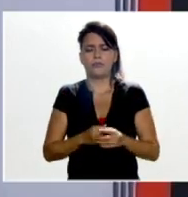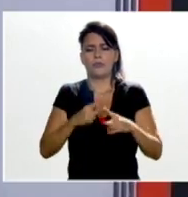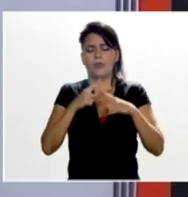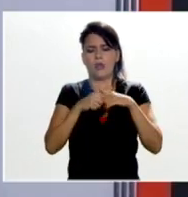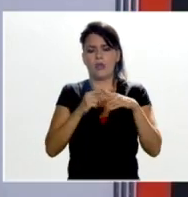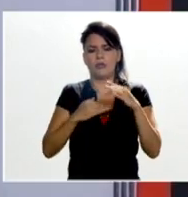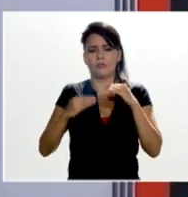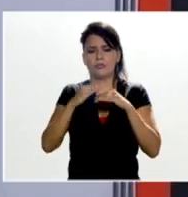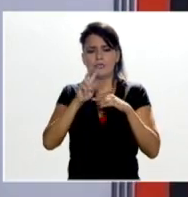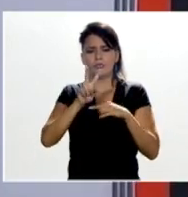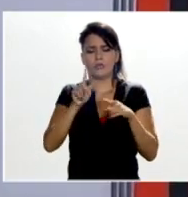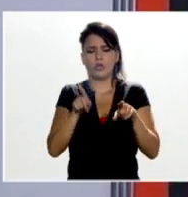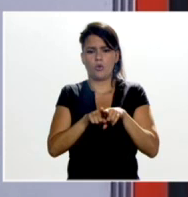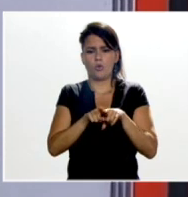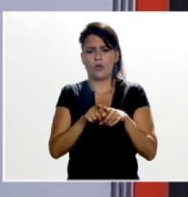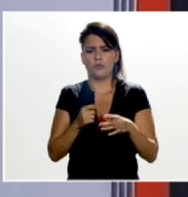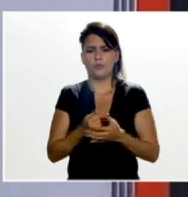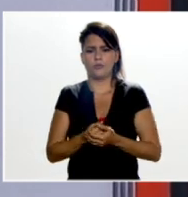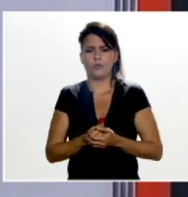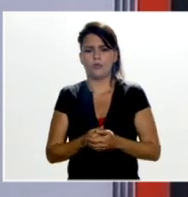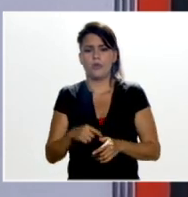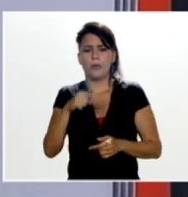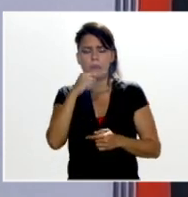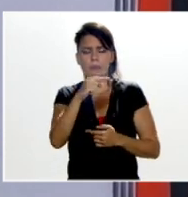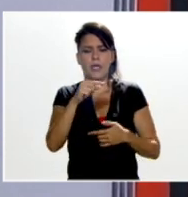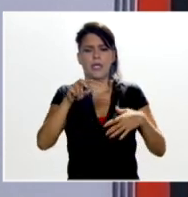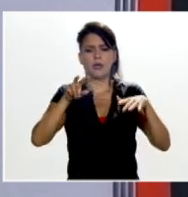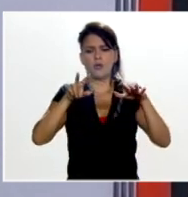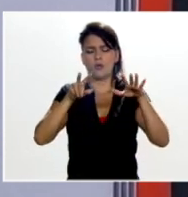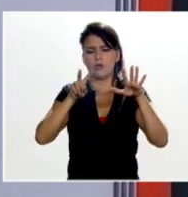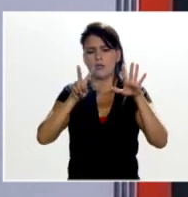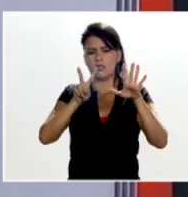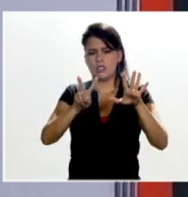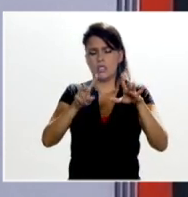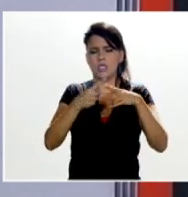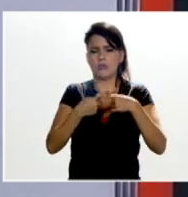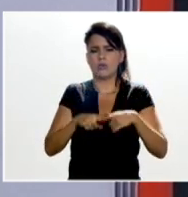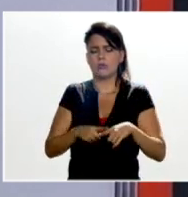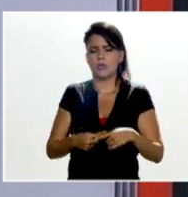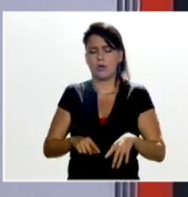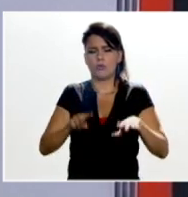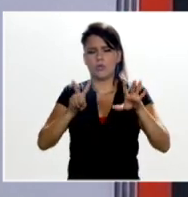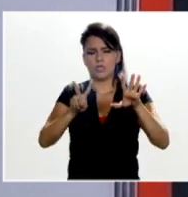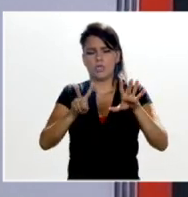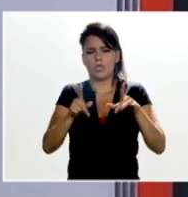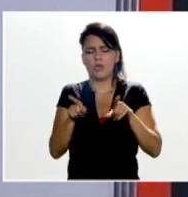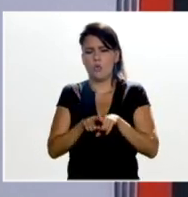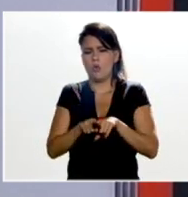igual, menos 7 por 7 da